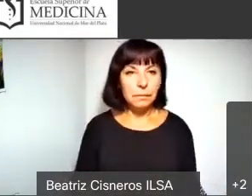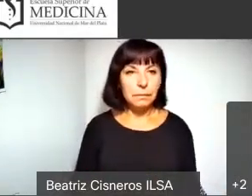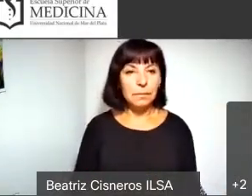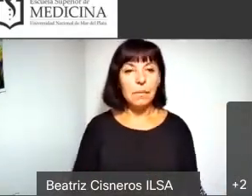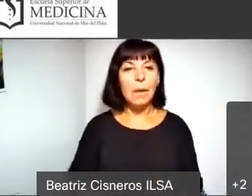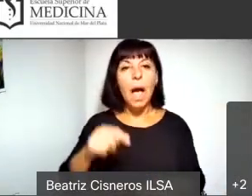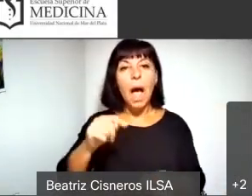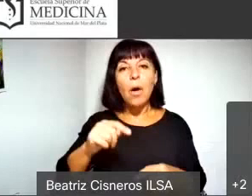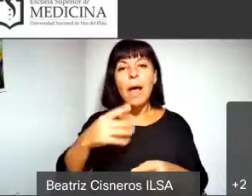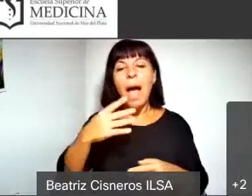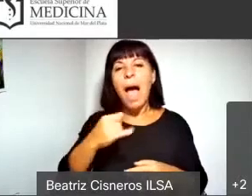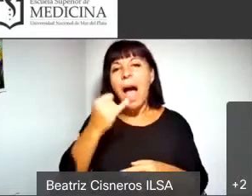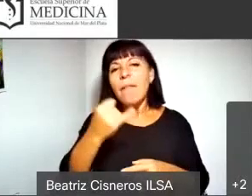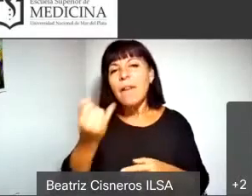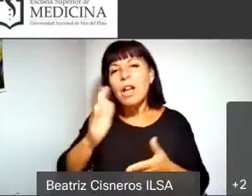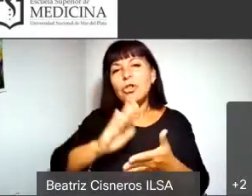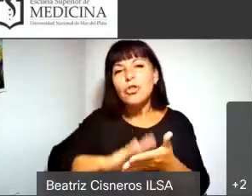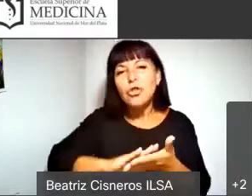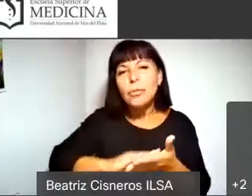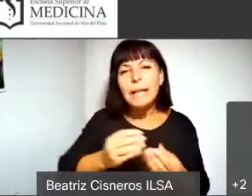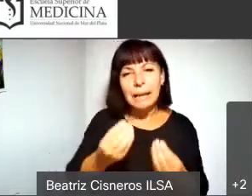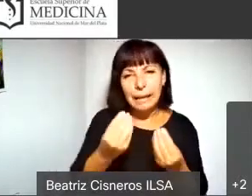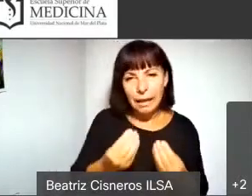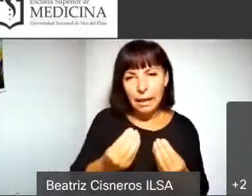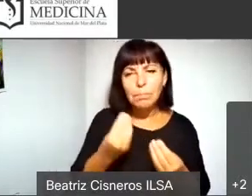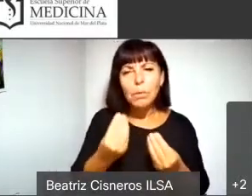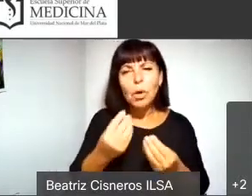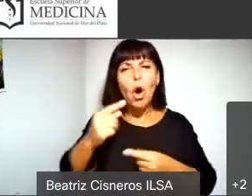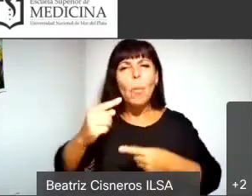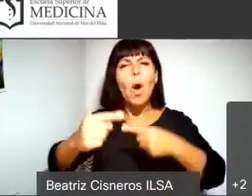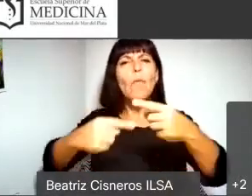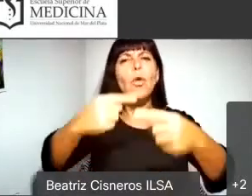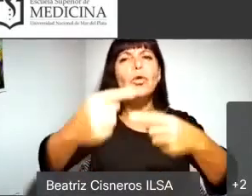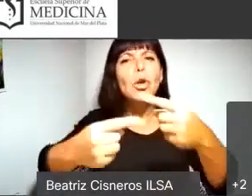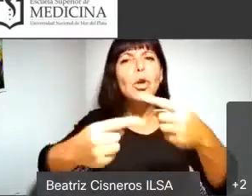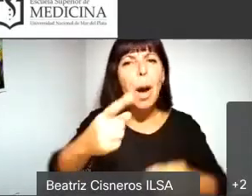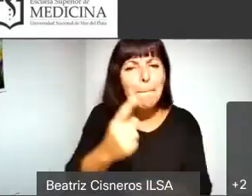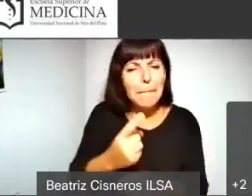Vamos a hablar ahora un poco de cómo evolucionaron esos sistemas.